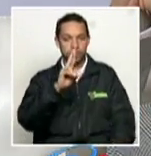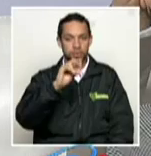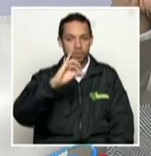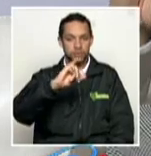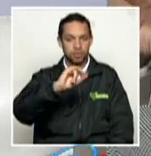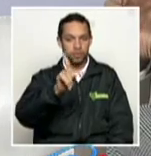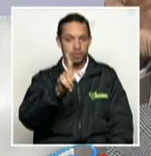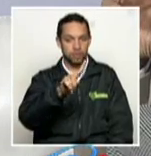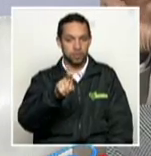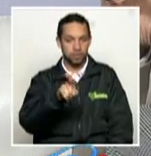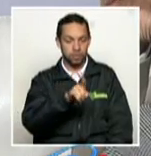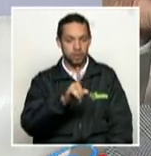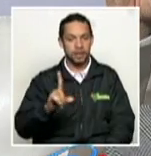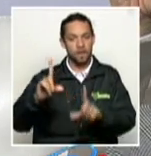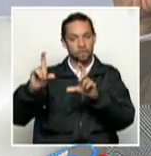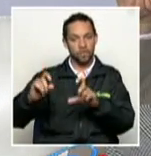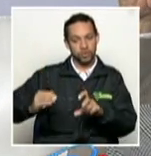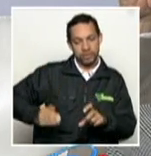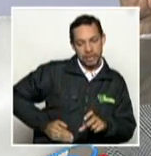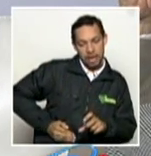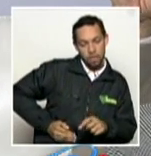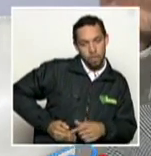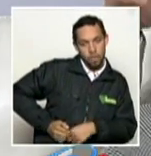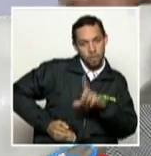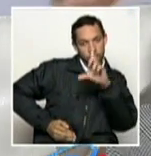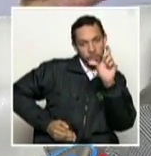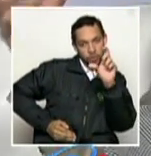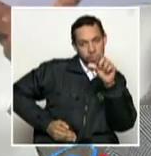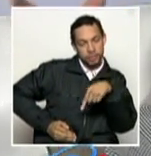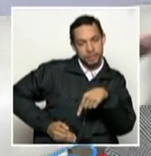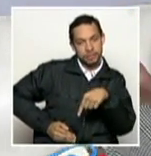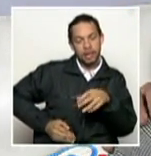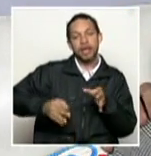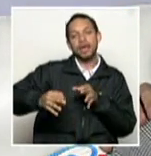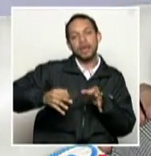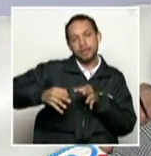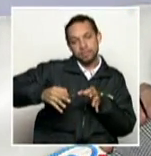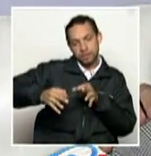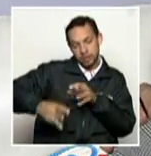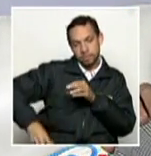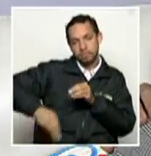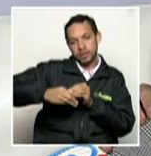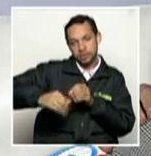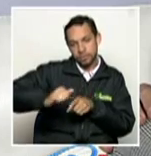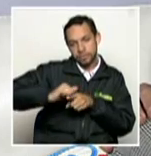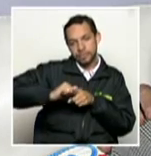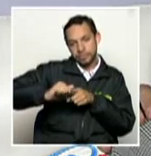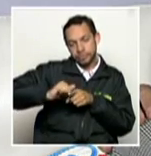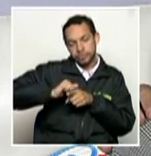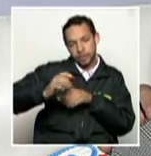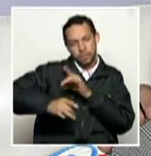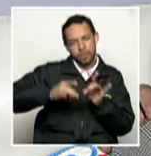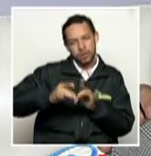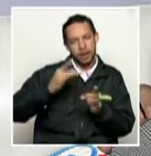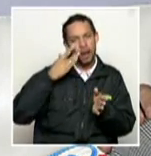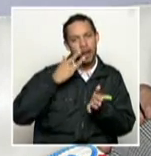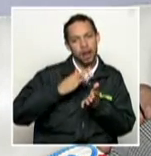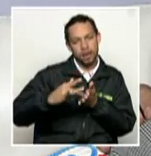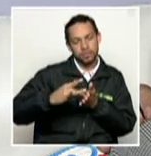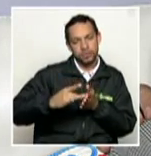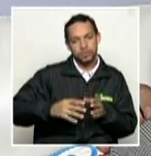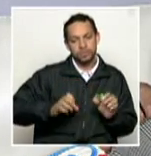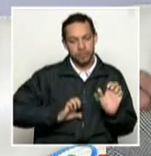que aparece la foto del hígado, donde enseñamos otra de las cosas que se pueden hacer, que es otra limpieza de tipo